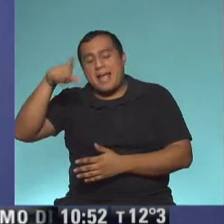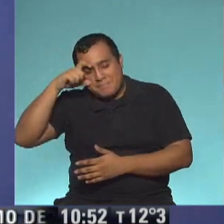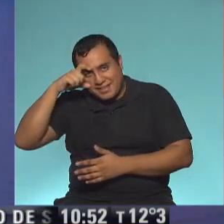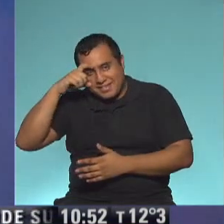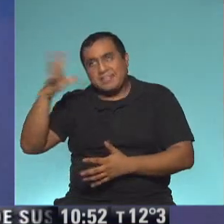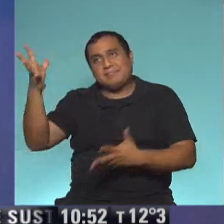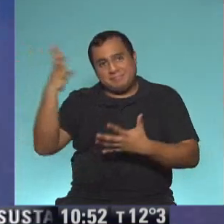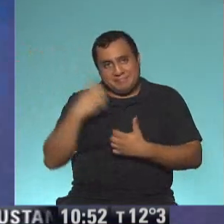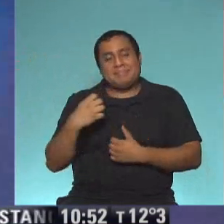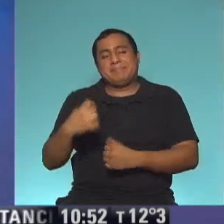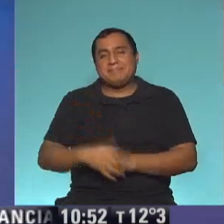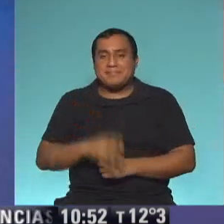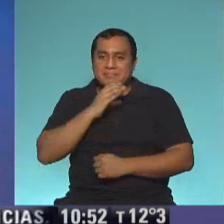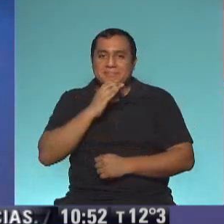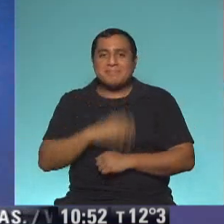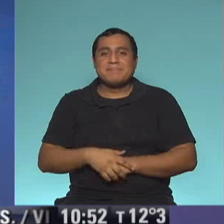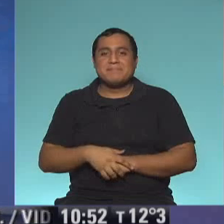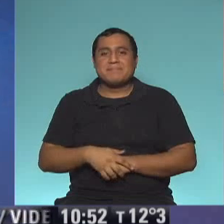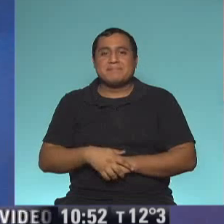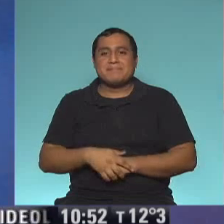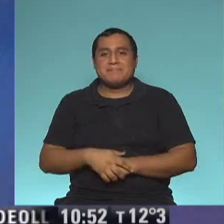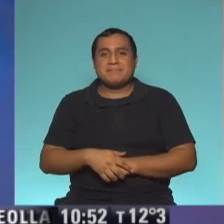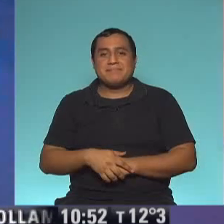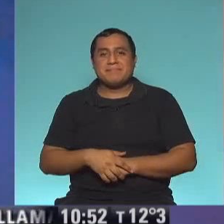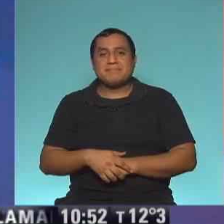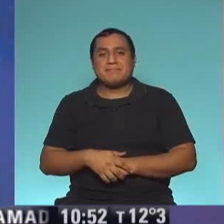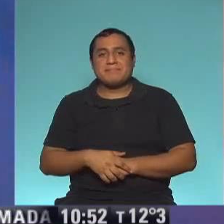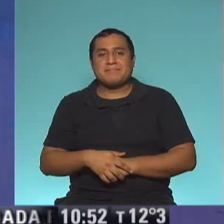y llévame. Dale. Perfecto, ahí voy. Ahí está, con un pie. ¡Sí!